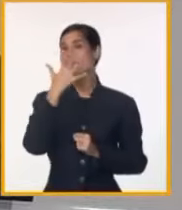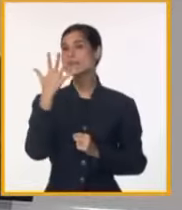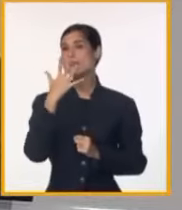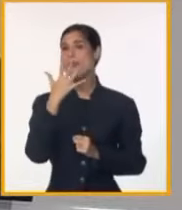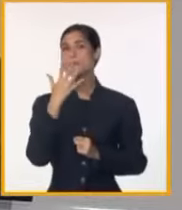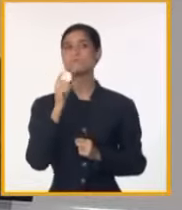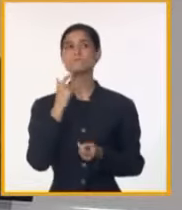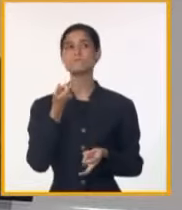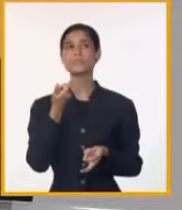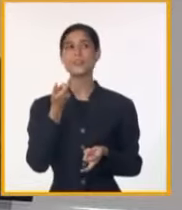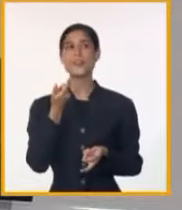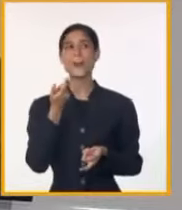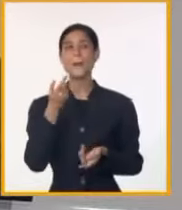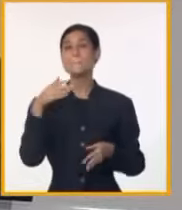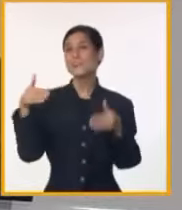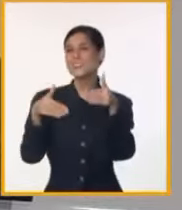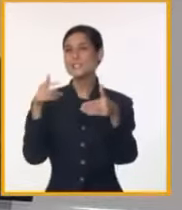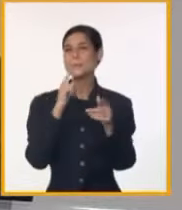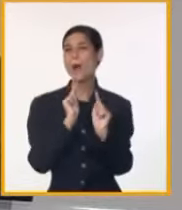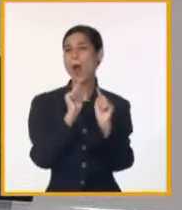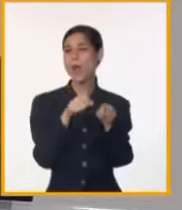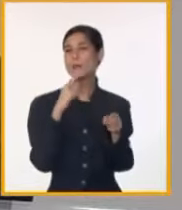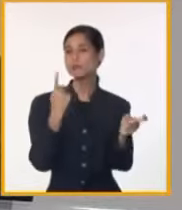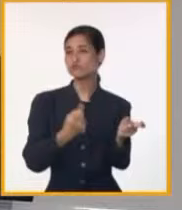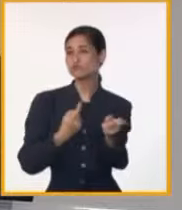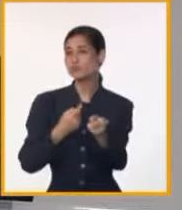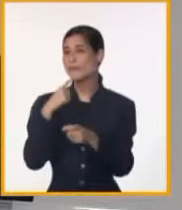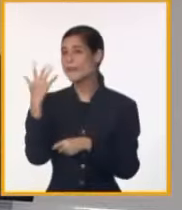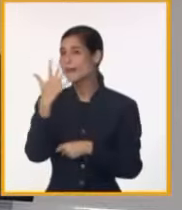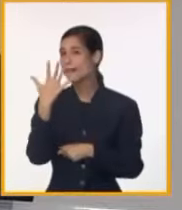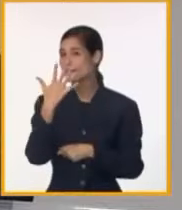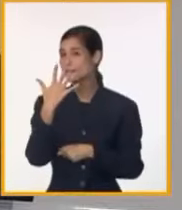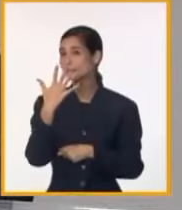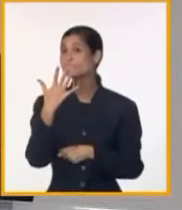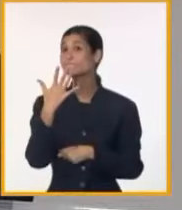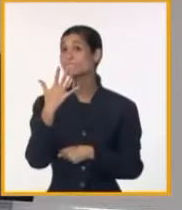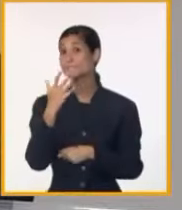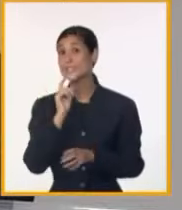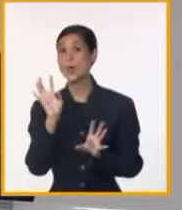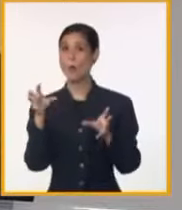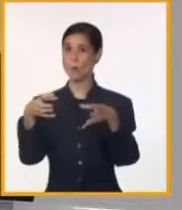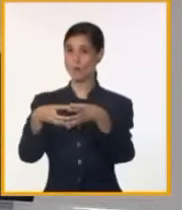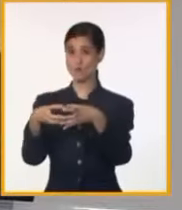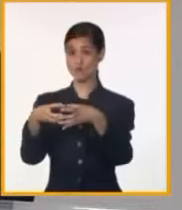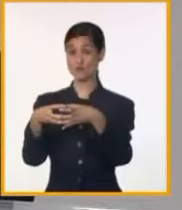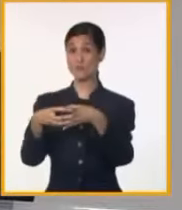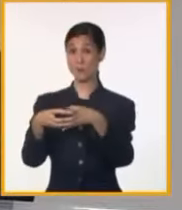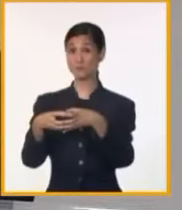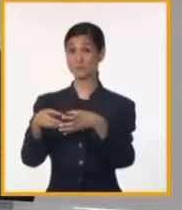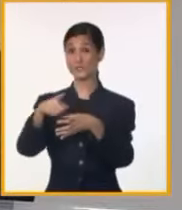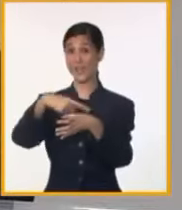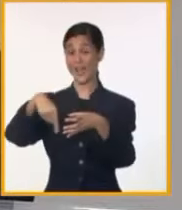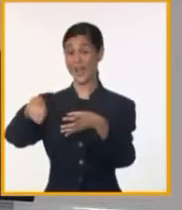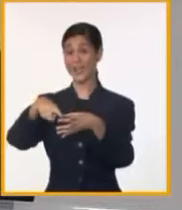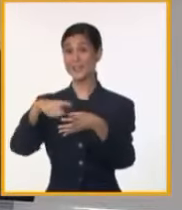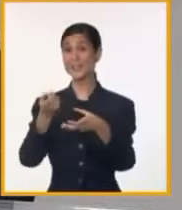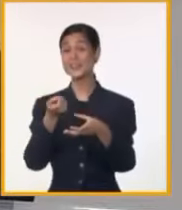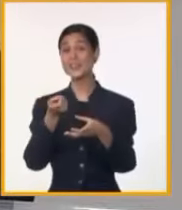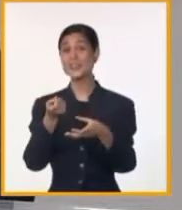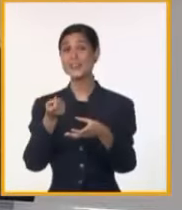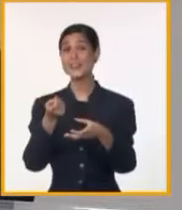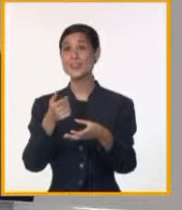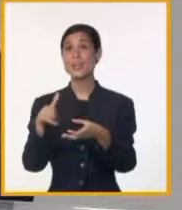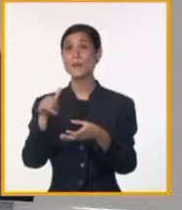movimiento jamas es decir estamos hablando del movimiento jí en yemen estamos hablando de la